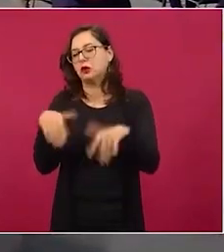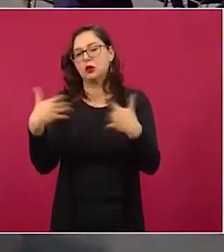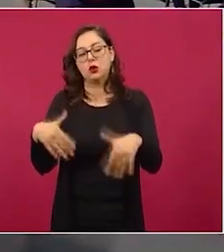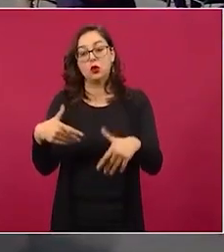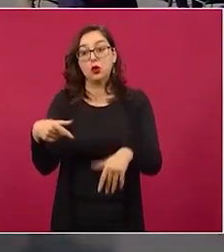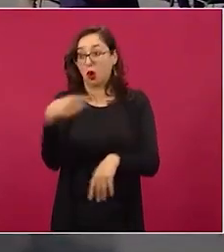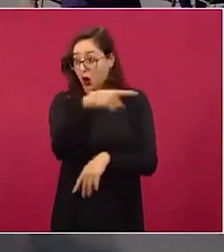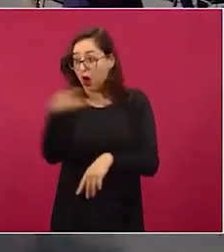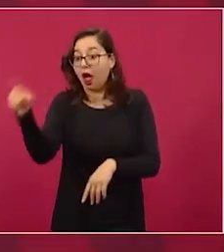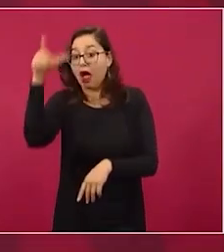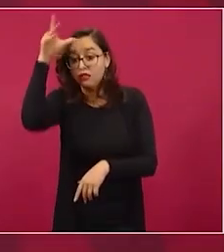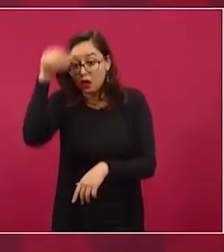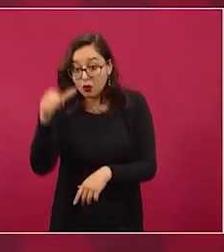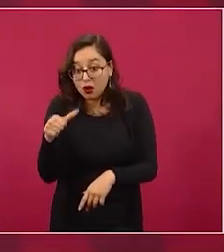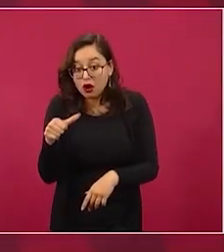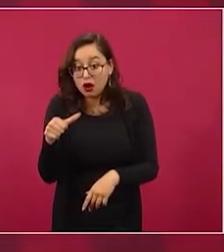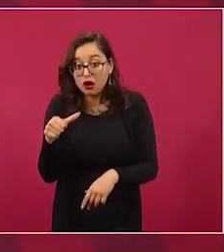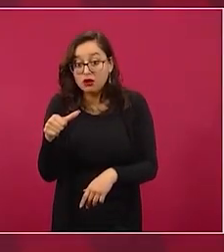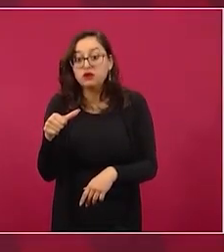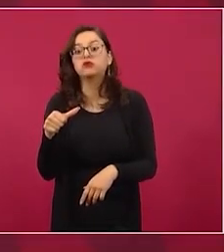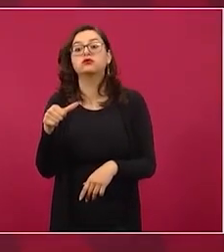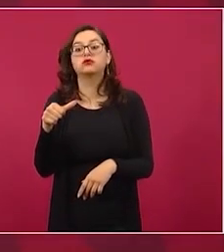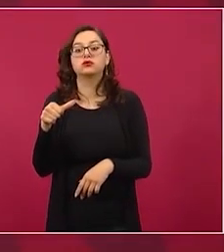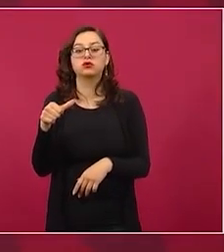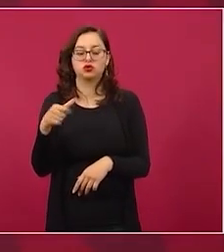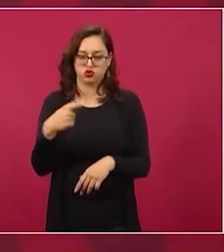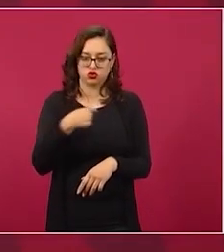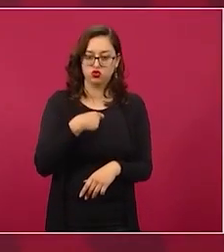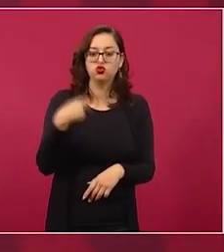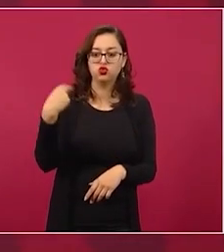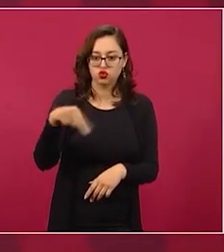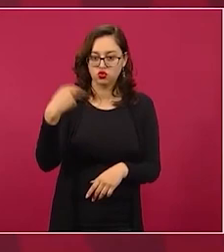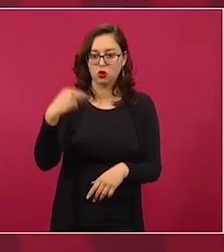¿Están de acuerdo? Voy a dar el nombre.